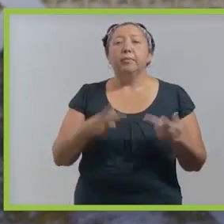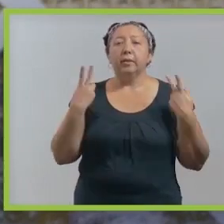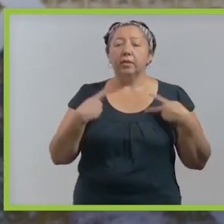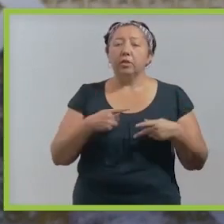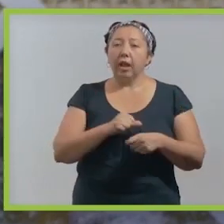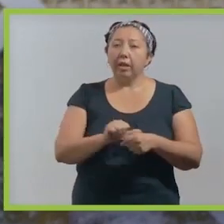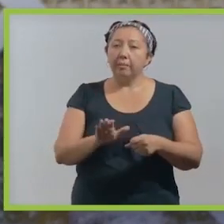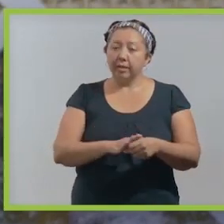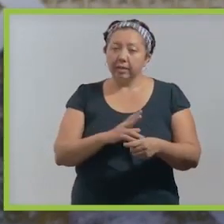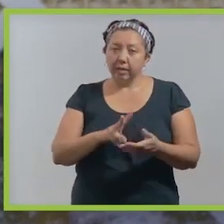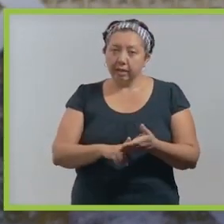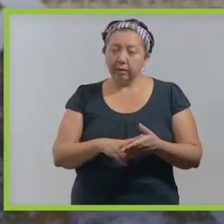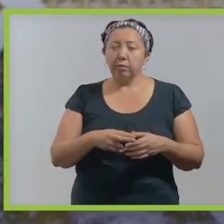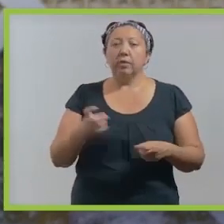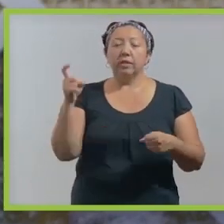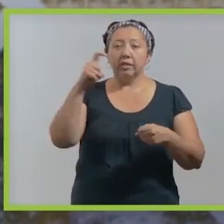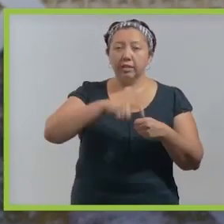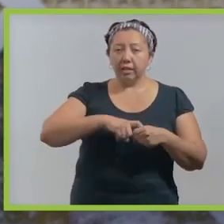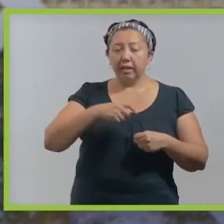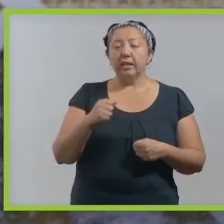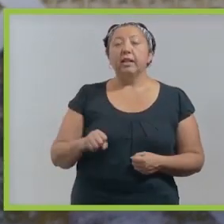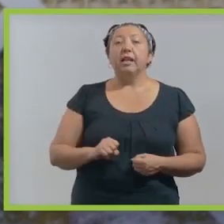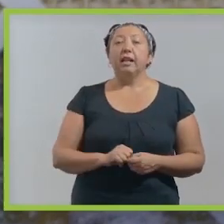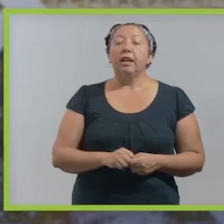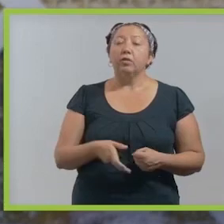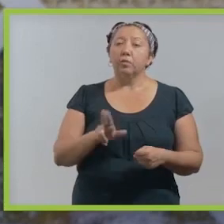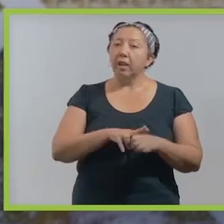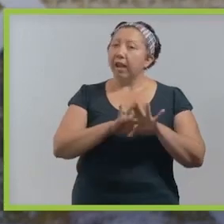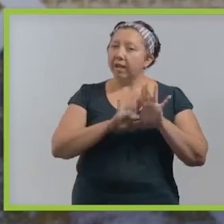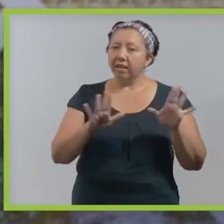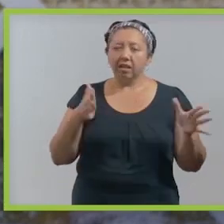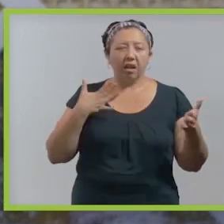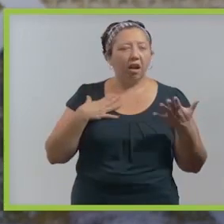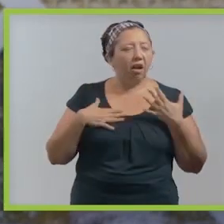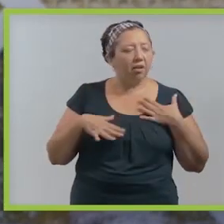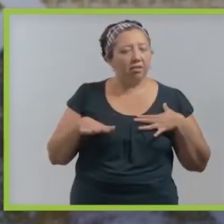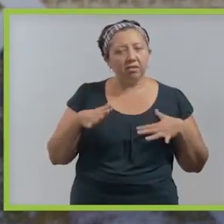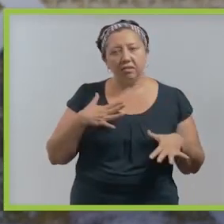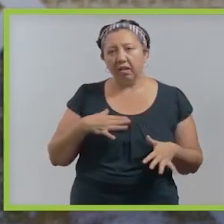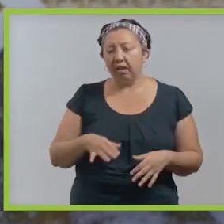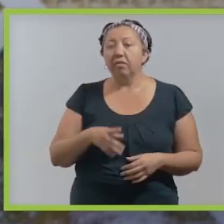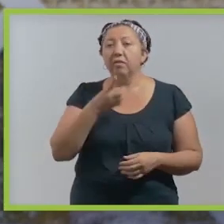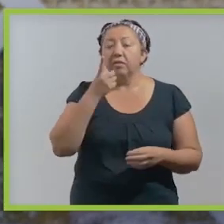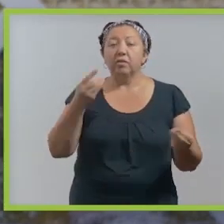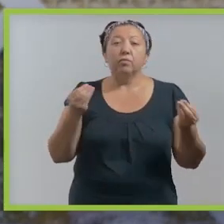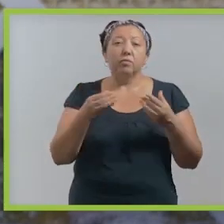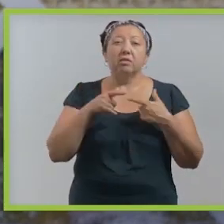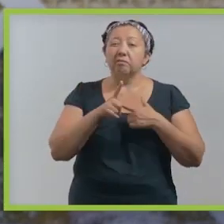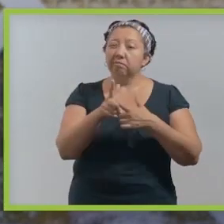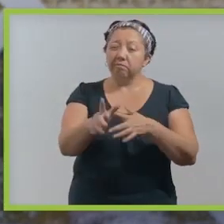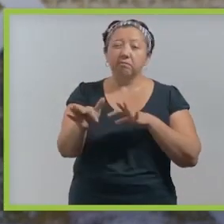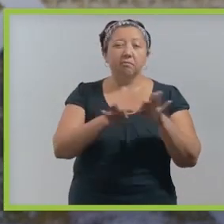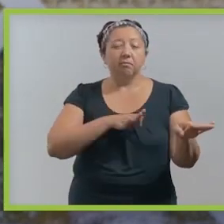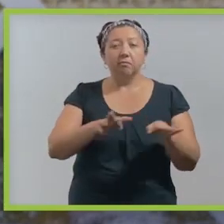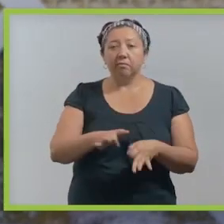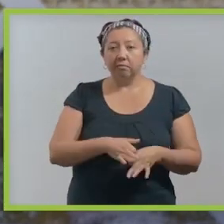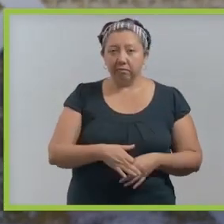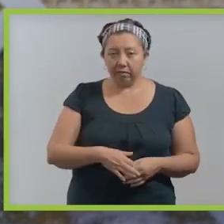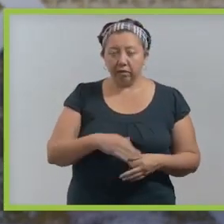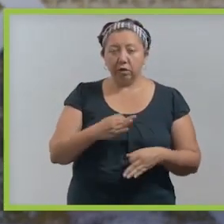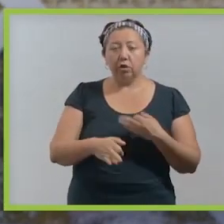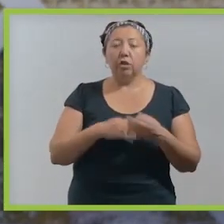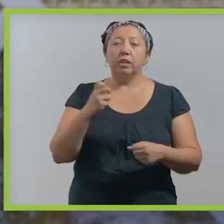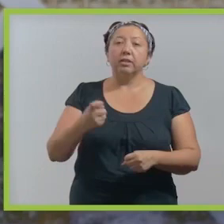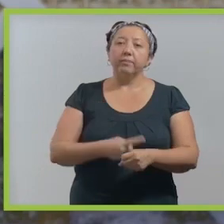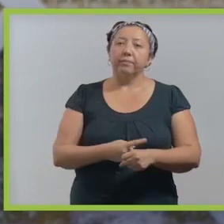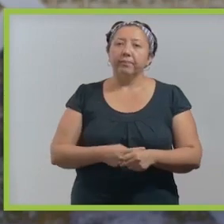personal administrativo que pertenece al sector salud ya está muy cansado y por obvias razones, porque no ha parado de trabajar en medio